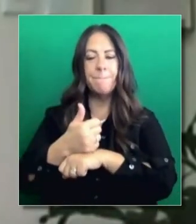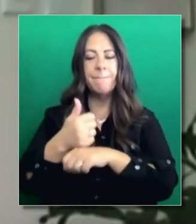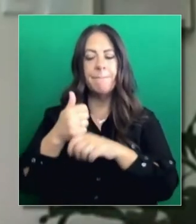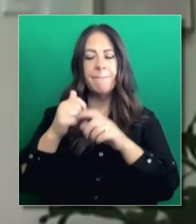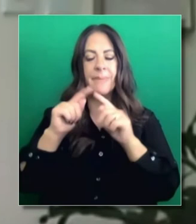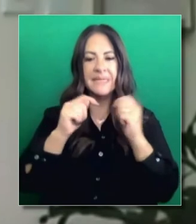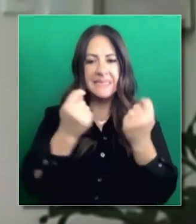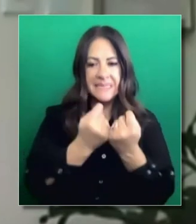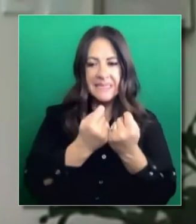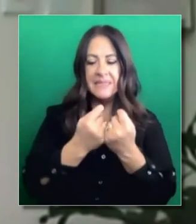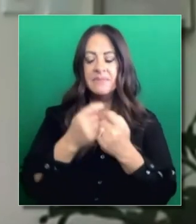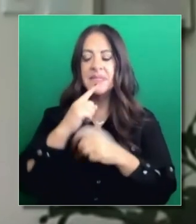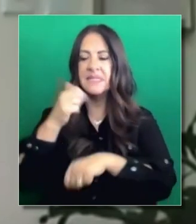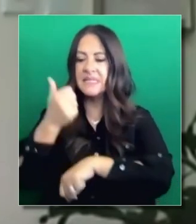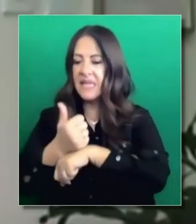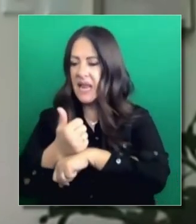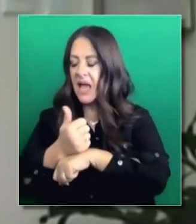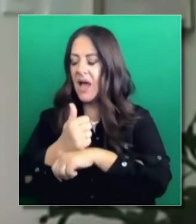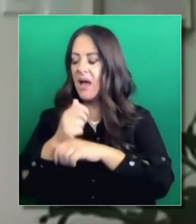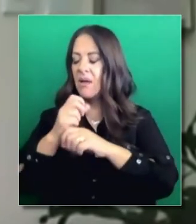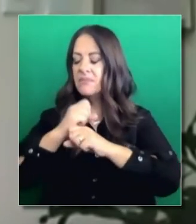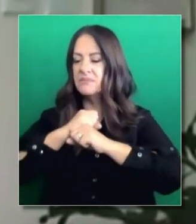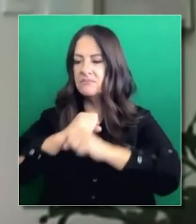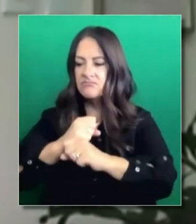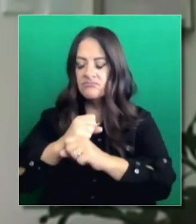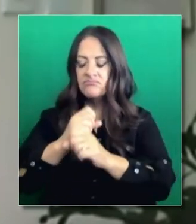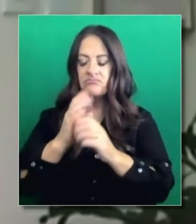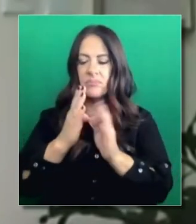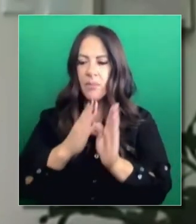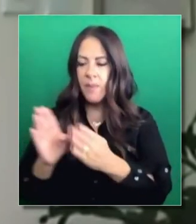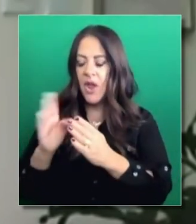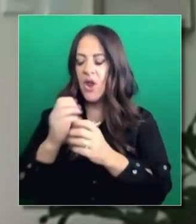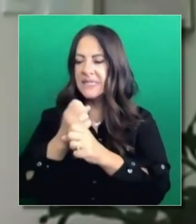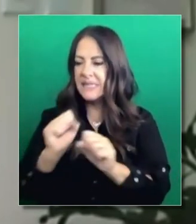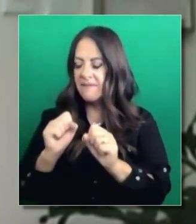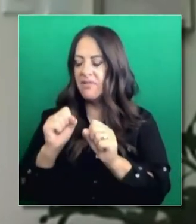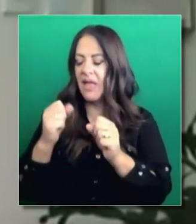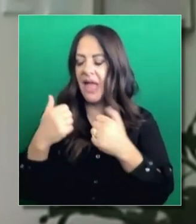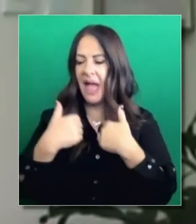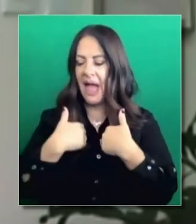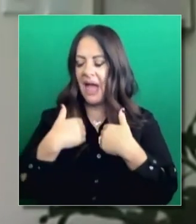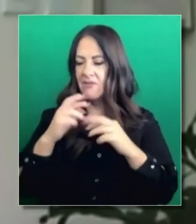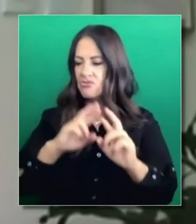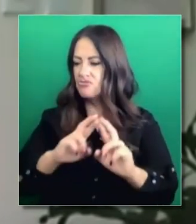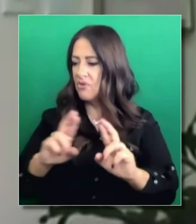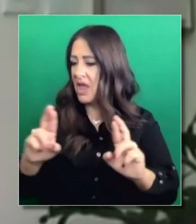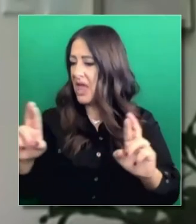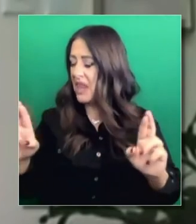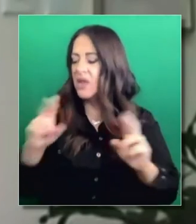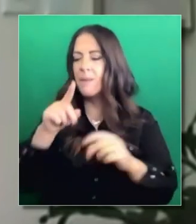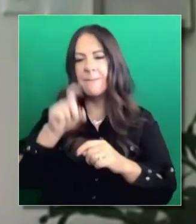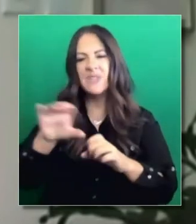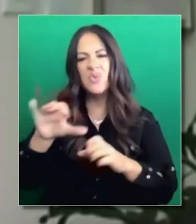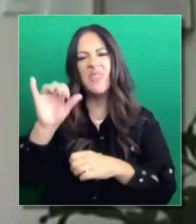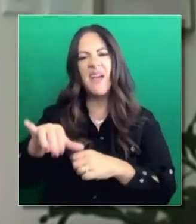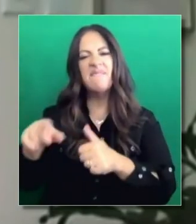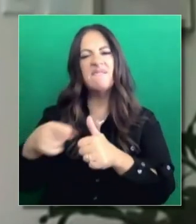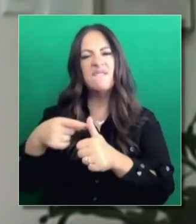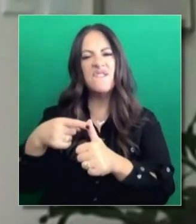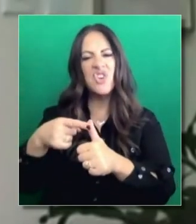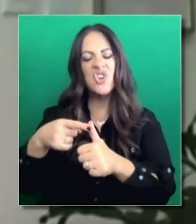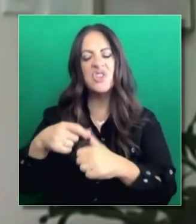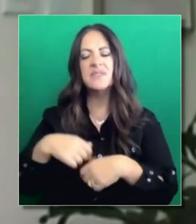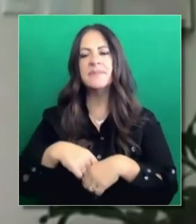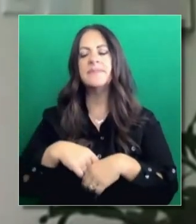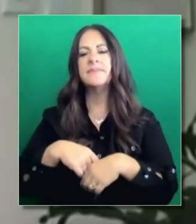de mitigación, entonces puede abrirse la escuela, pero se debe hacer mucho con antelación